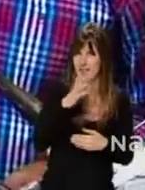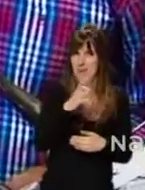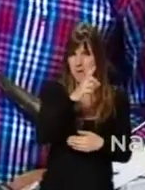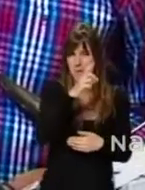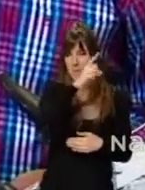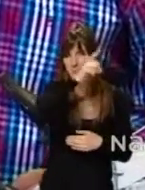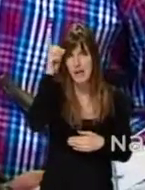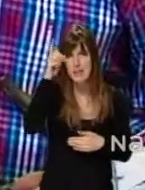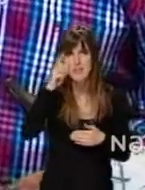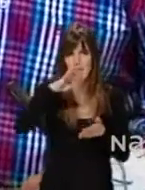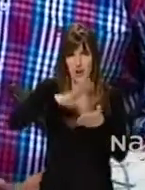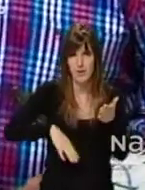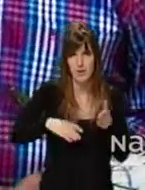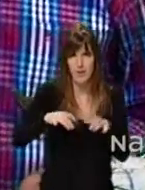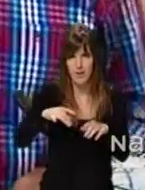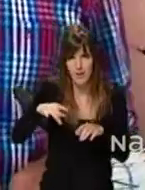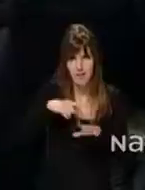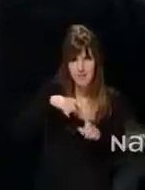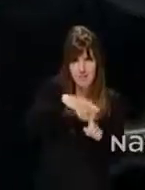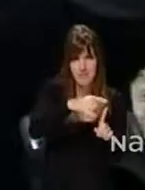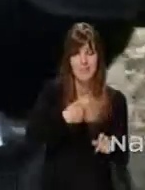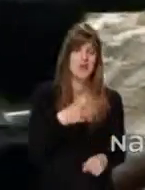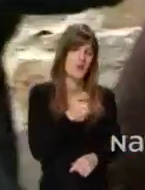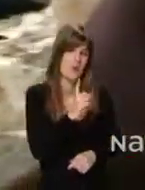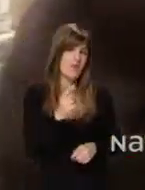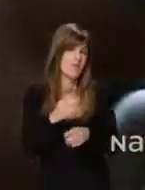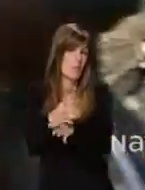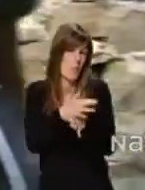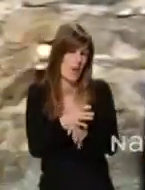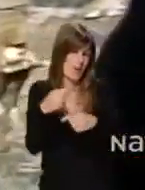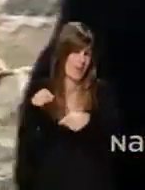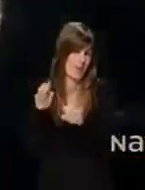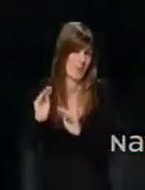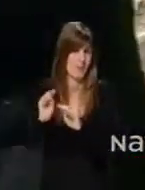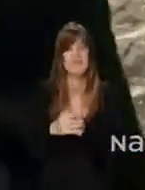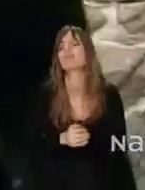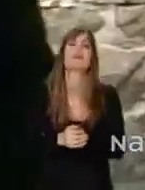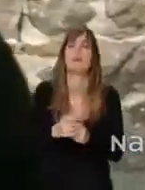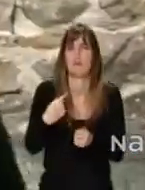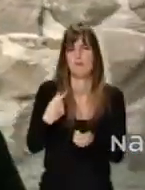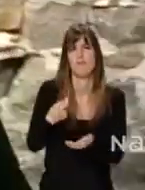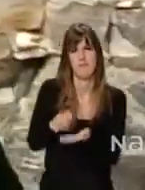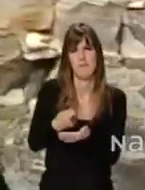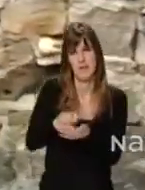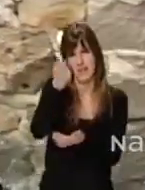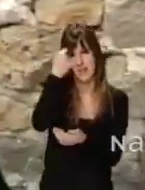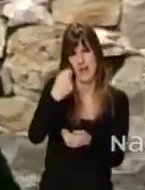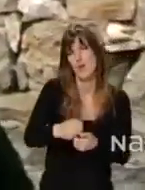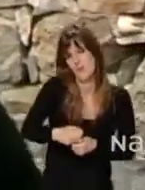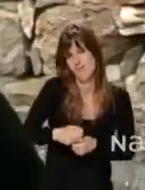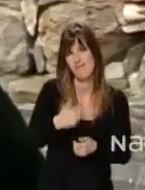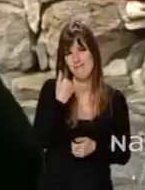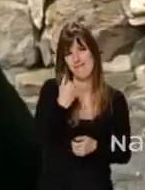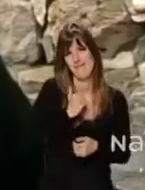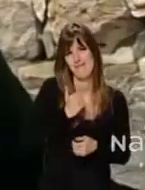Madrid y al Barça? Para jugar ellos. Eso les habrías cobrado bien, ¿no? Pues un poco más, sí, un poco más. Hombre, sí. Claro, solo faltaba.